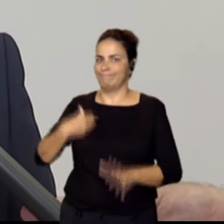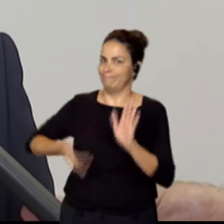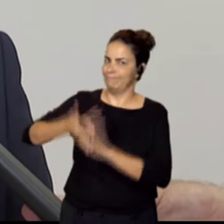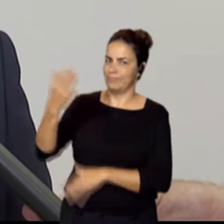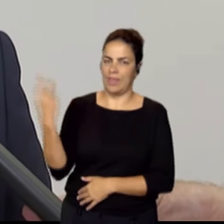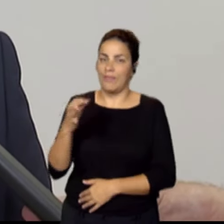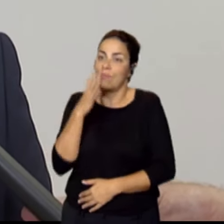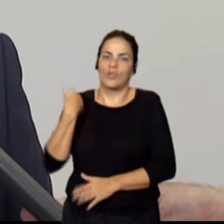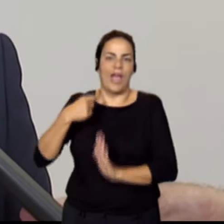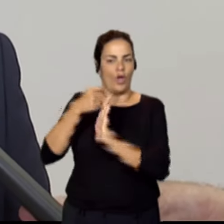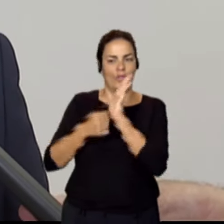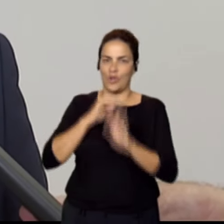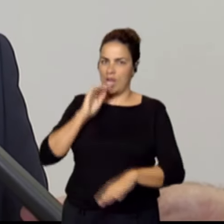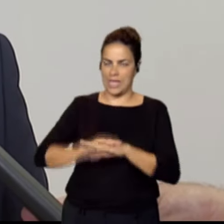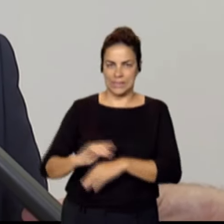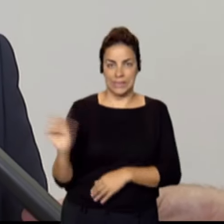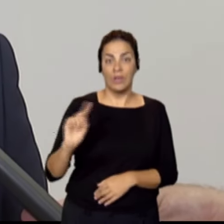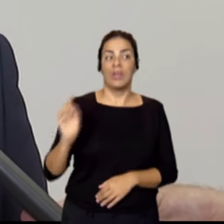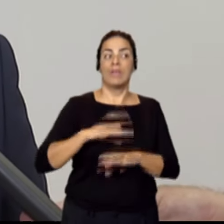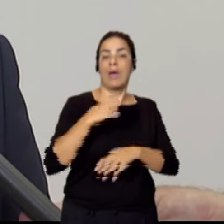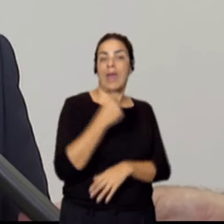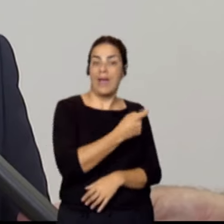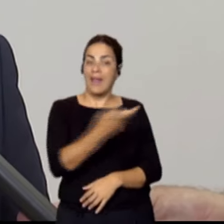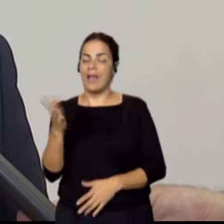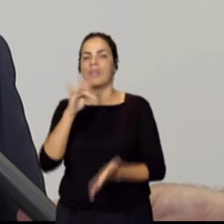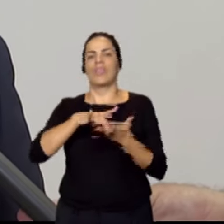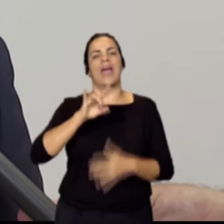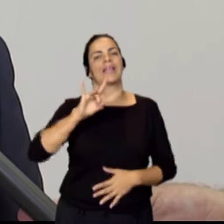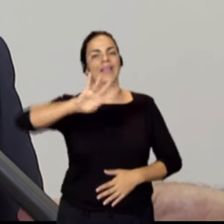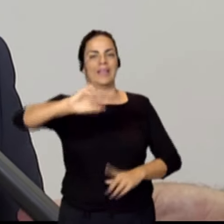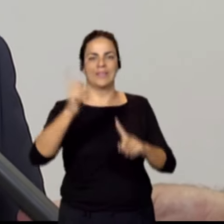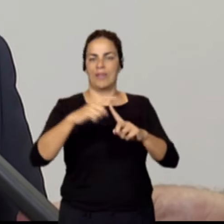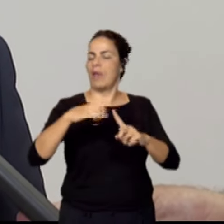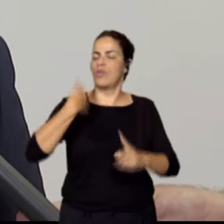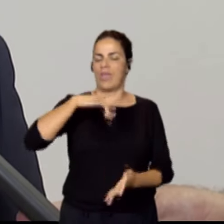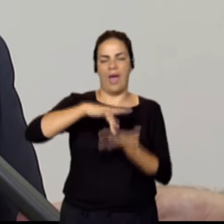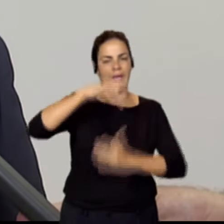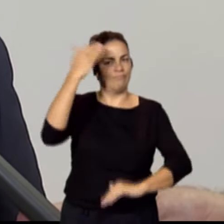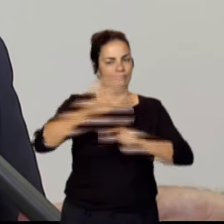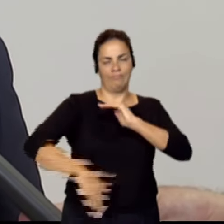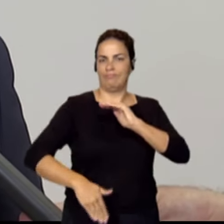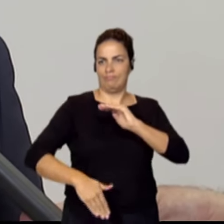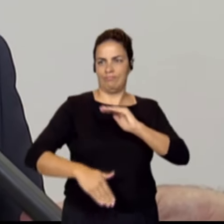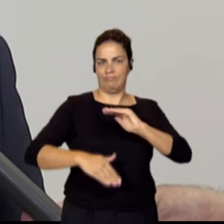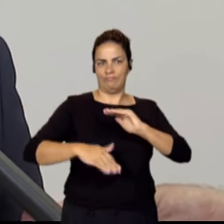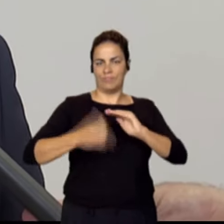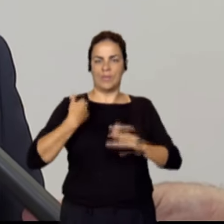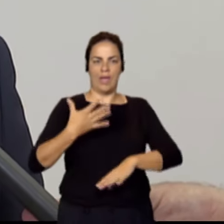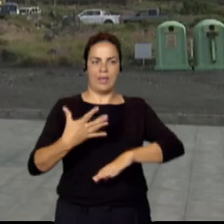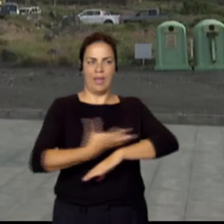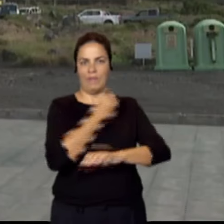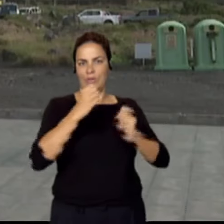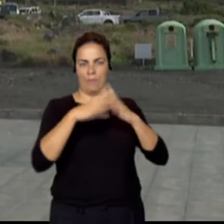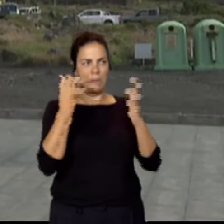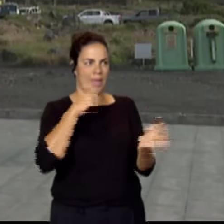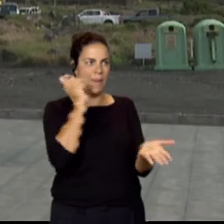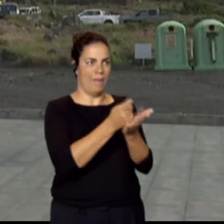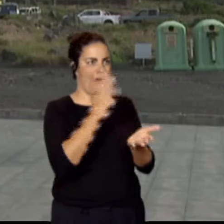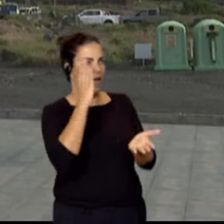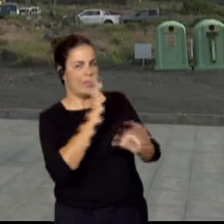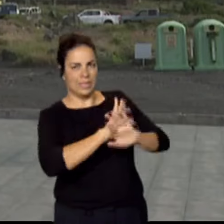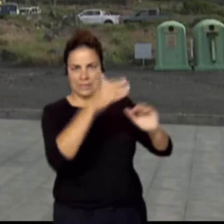condiciones y para el resto el 15 de mayo será la fecha tope de de estancia pagada por el Venezuela además se